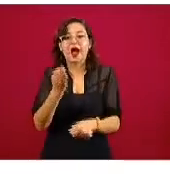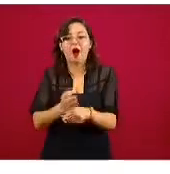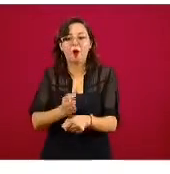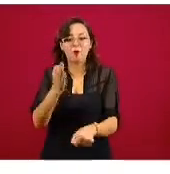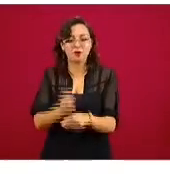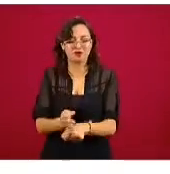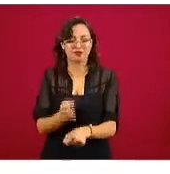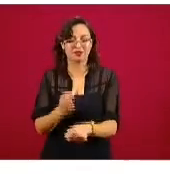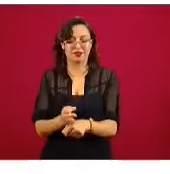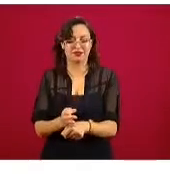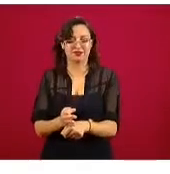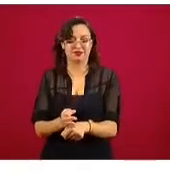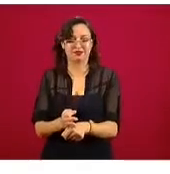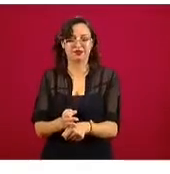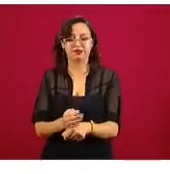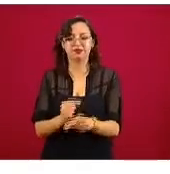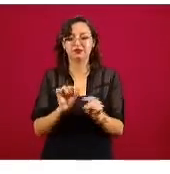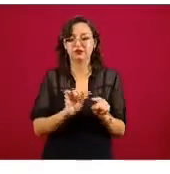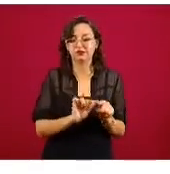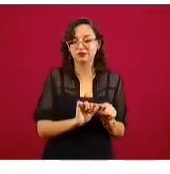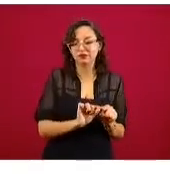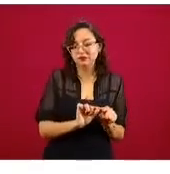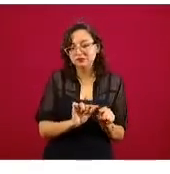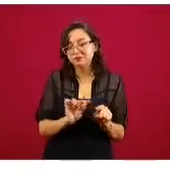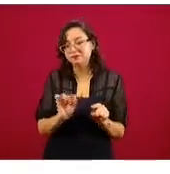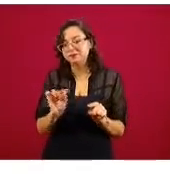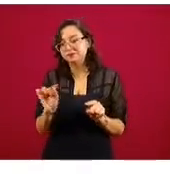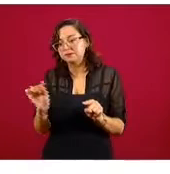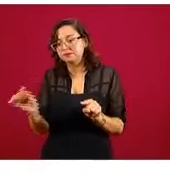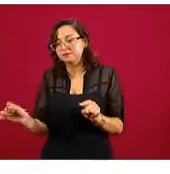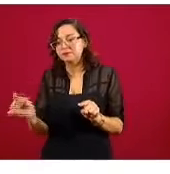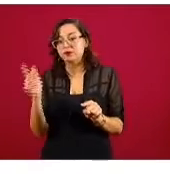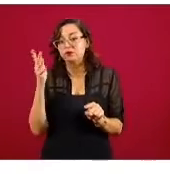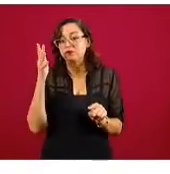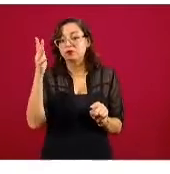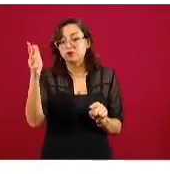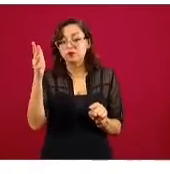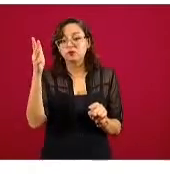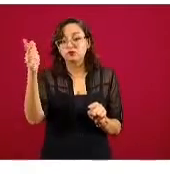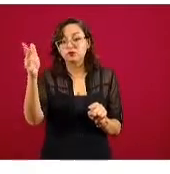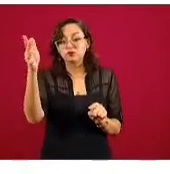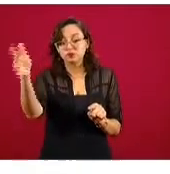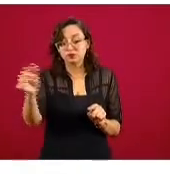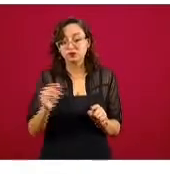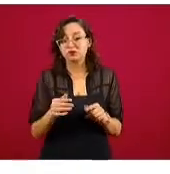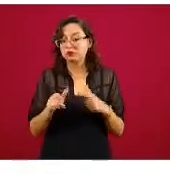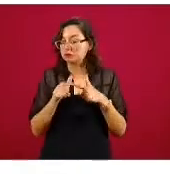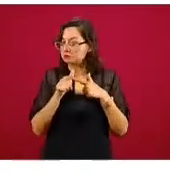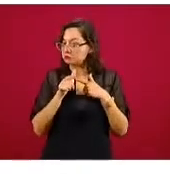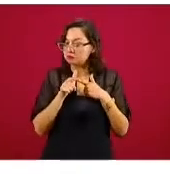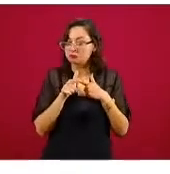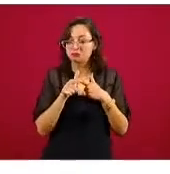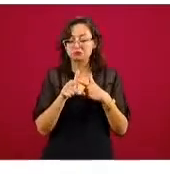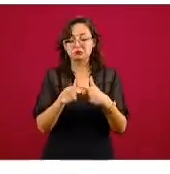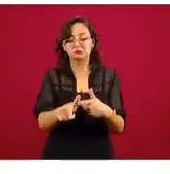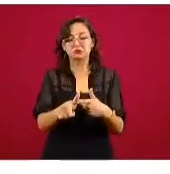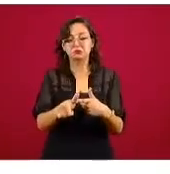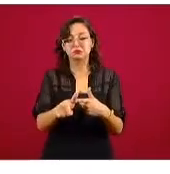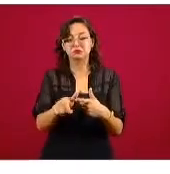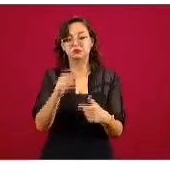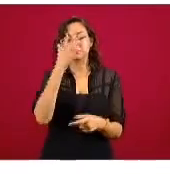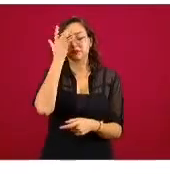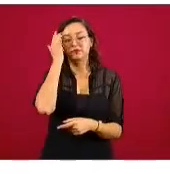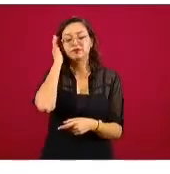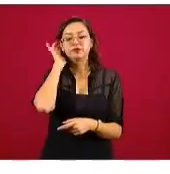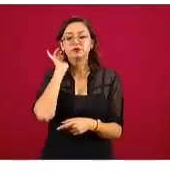está pasando, son los puntitos rojos, y lo que se proyecta con estos métodos que pasará